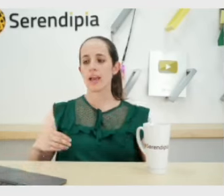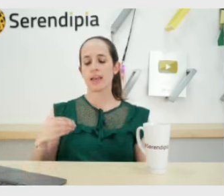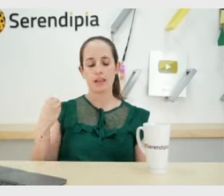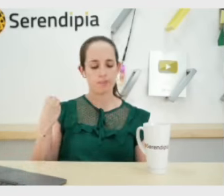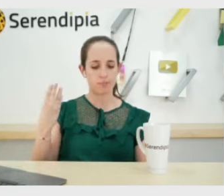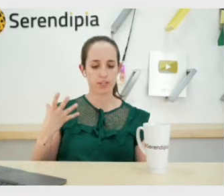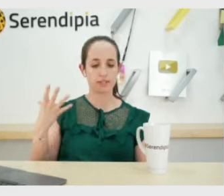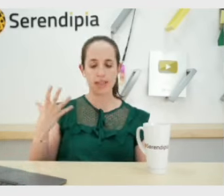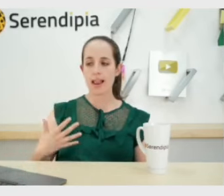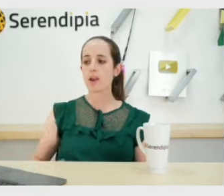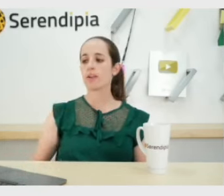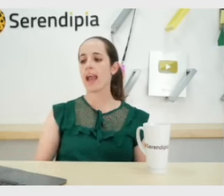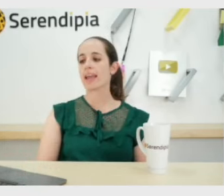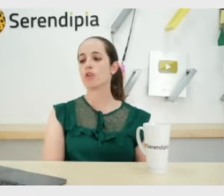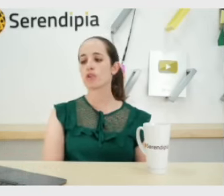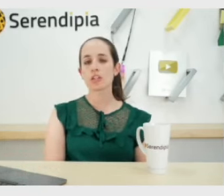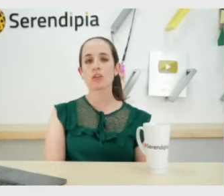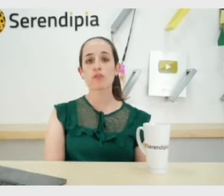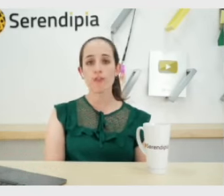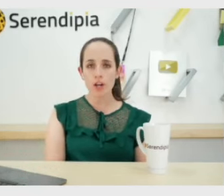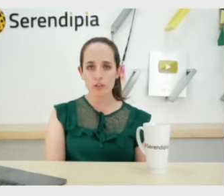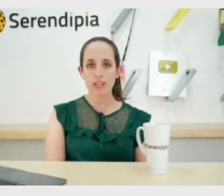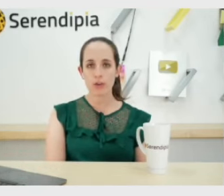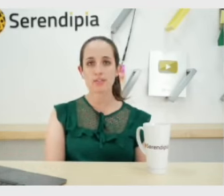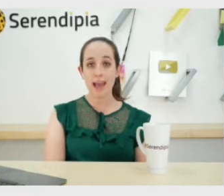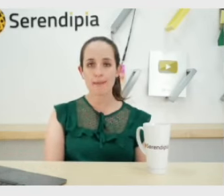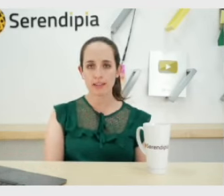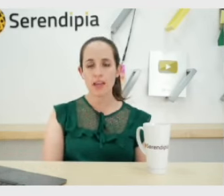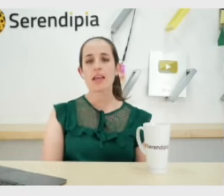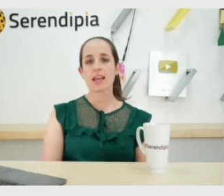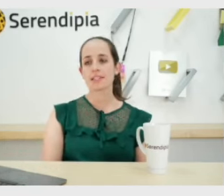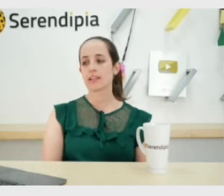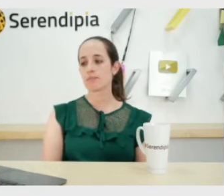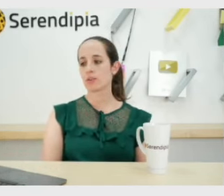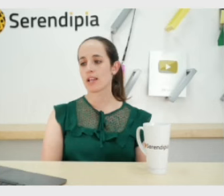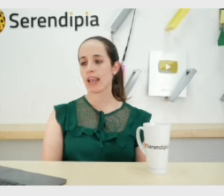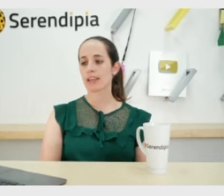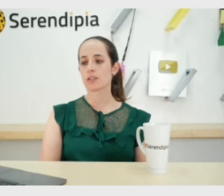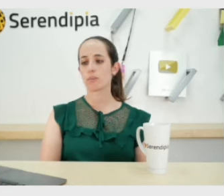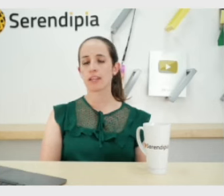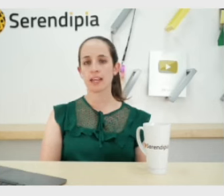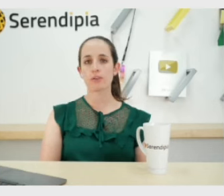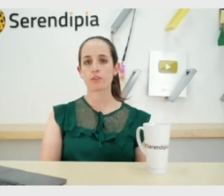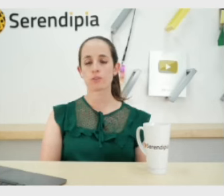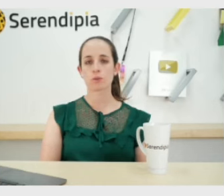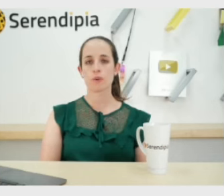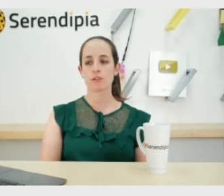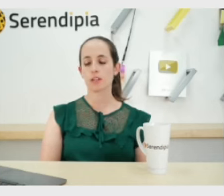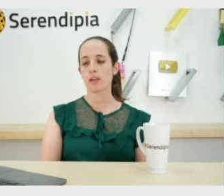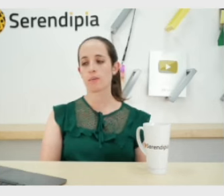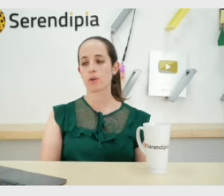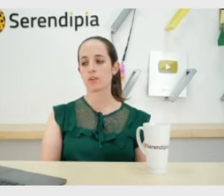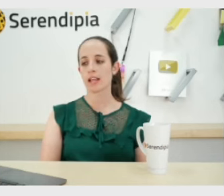conferencia, pues señalaron que hay 800 folios que ellos saben que están en manos del ejército mexicano,